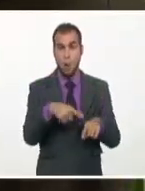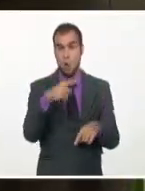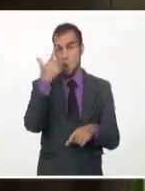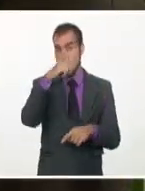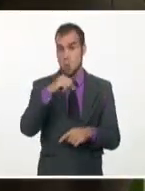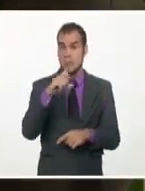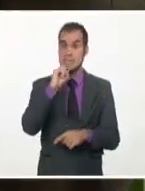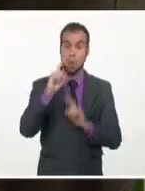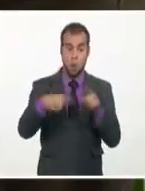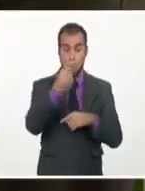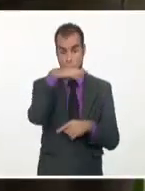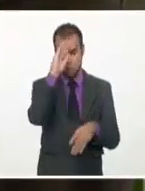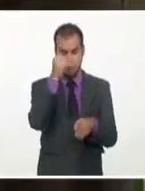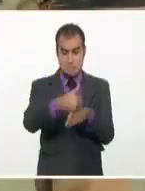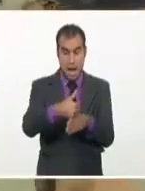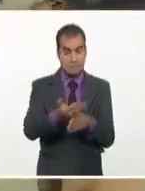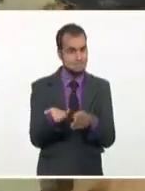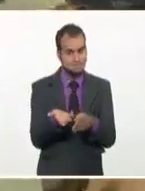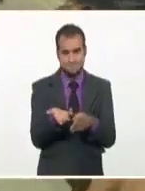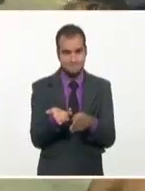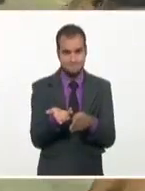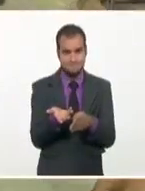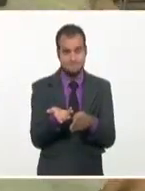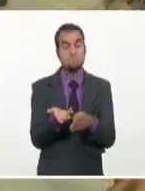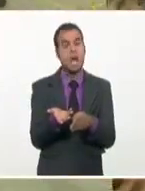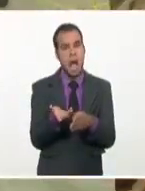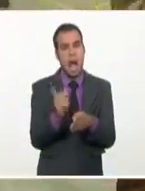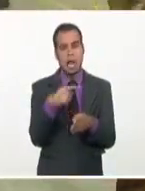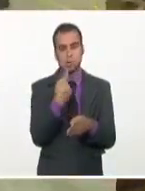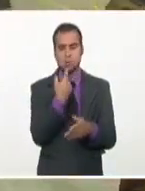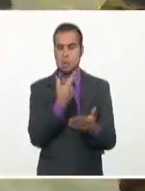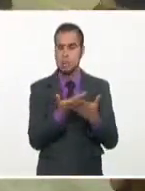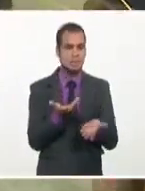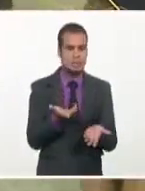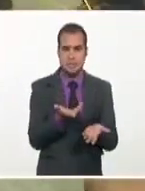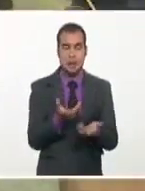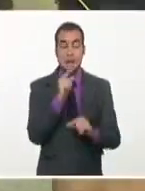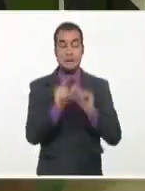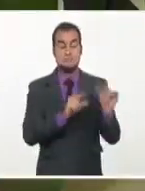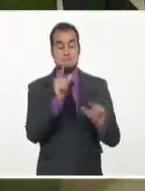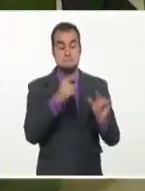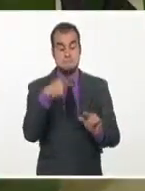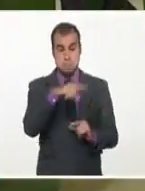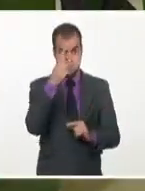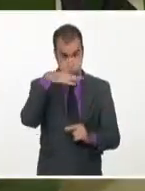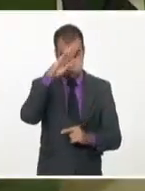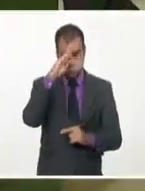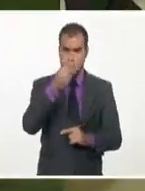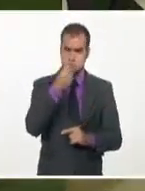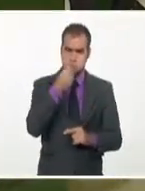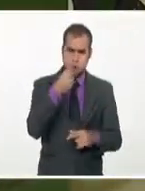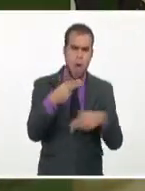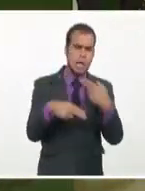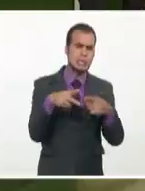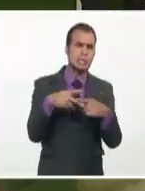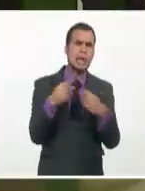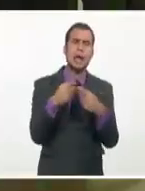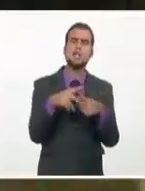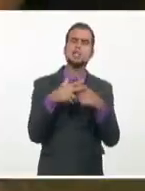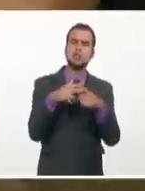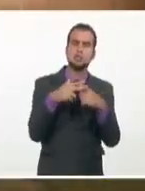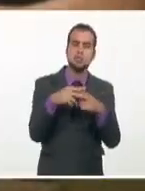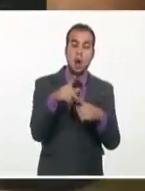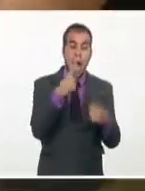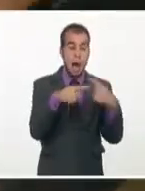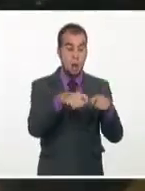por el gobierno de Estados Unidos, ponen a prueba el talento y la decisión de solucionar averías. Cada